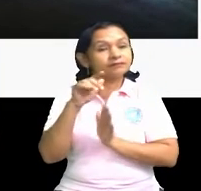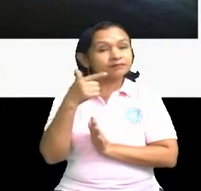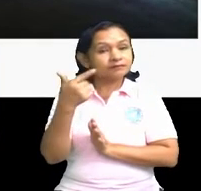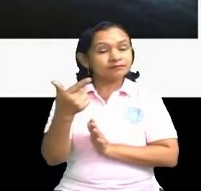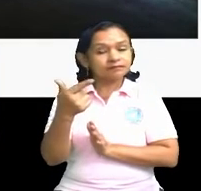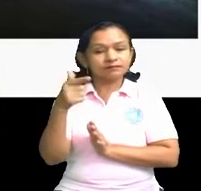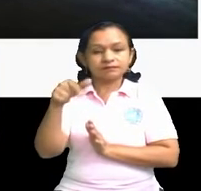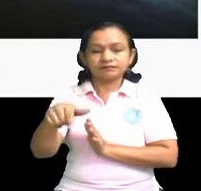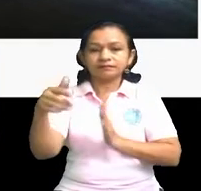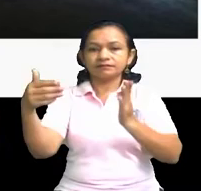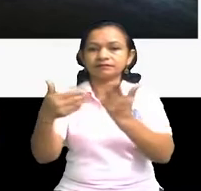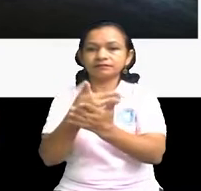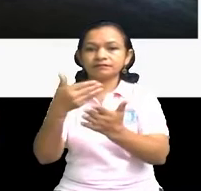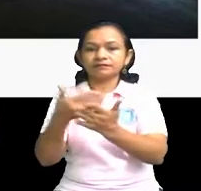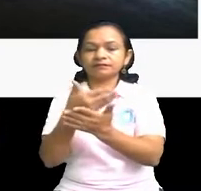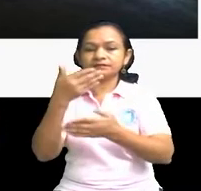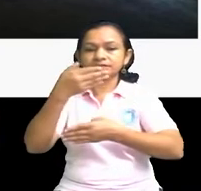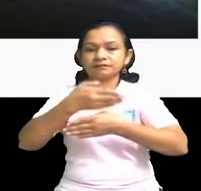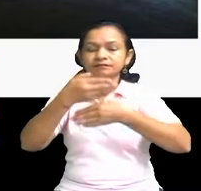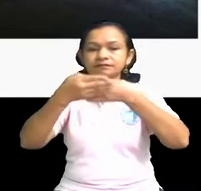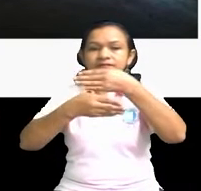llegamos. Estas son las actuales.